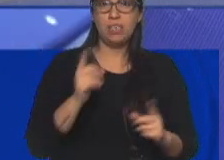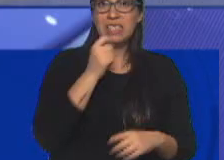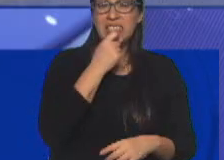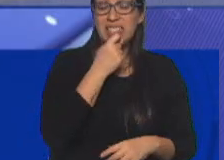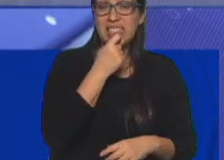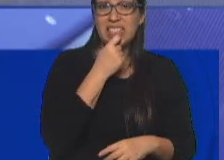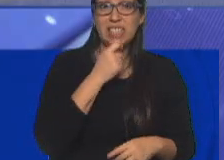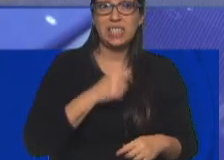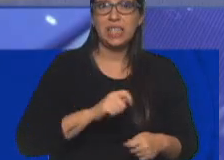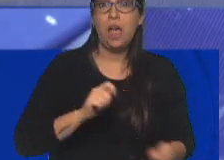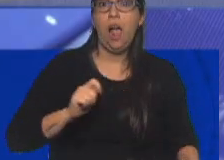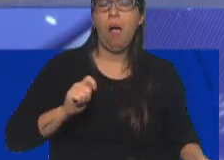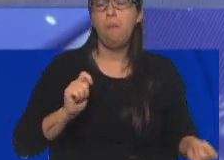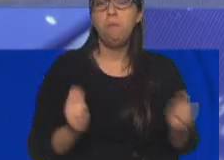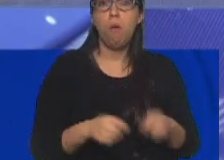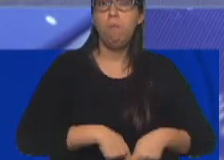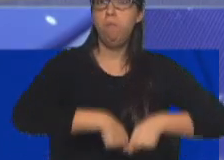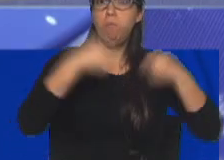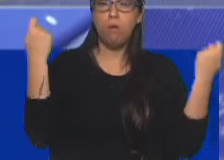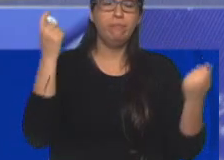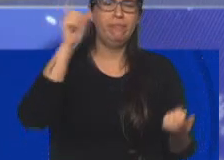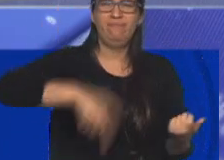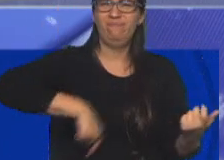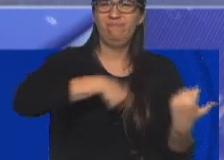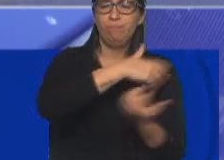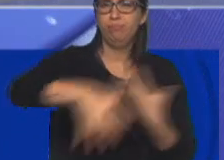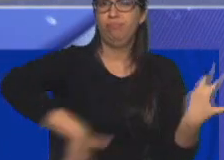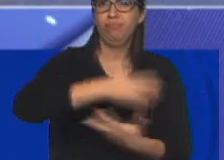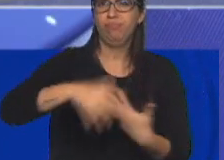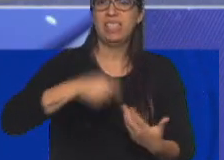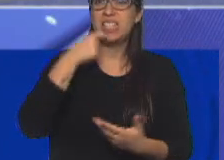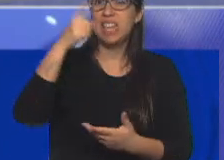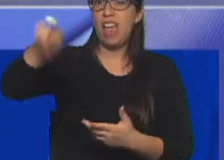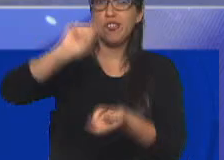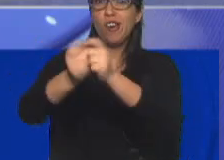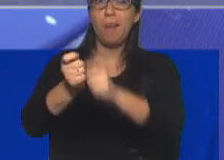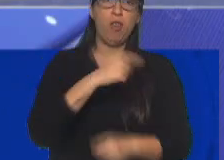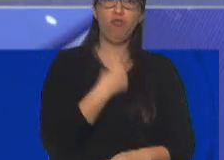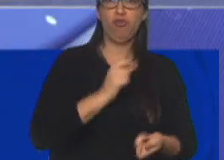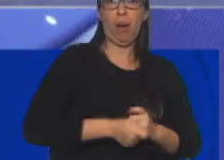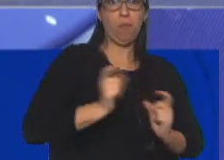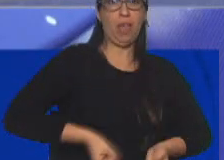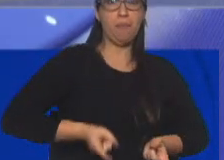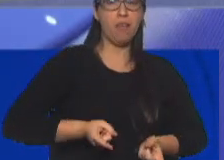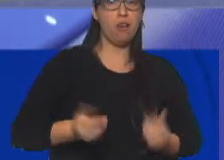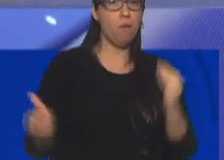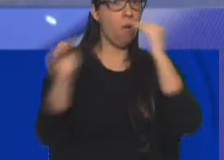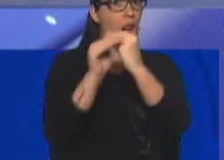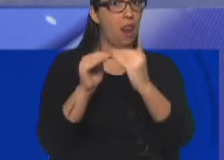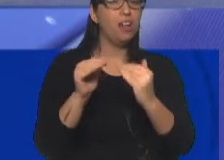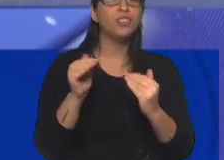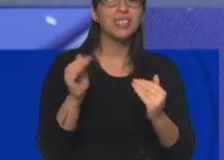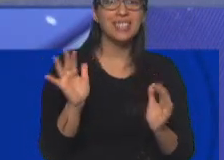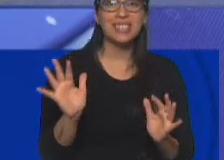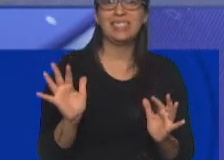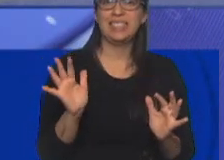reabre, obligaría o permitiría la posibilidad de reabrirlo también de este lado del océano. Lógico, claro. Me parece que hay una intención de intentar volvería no otra vez hacerlo. para